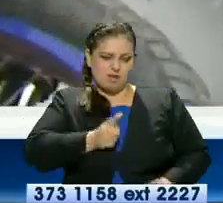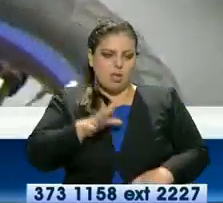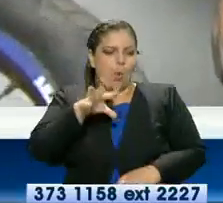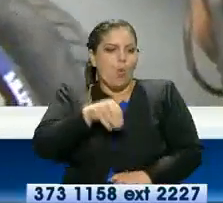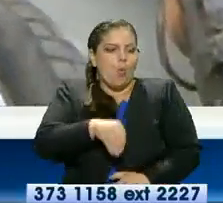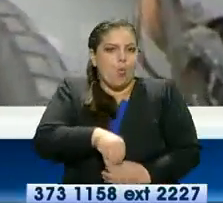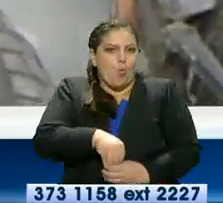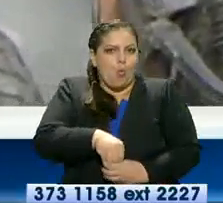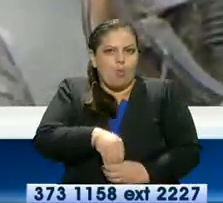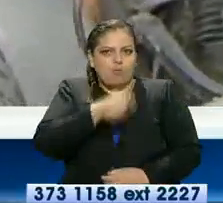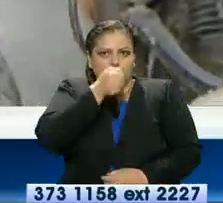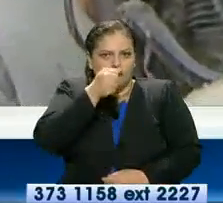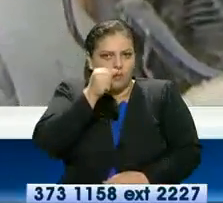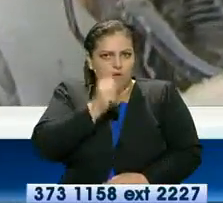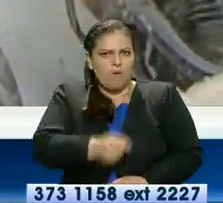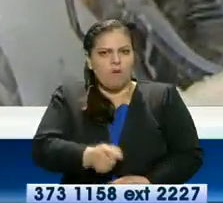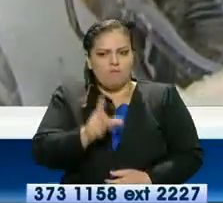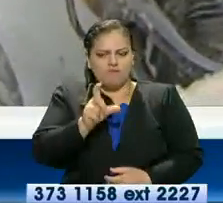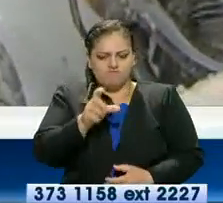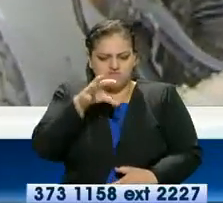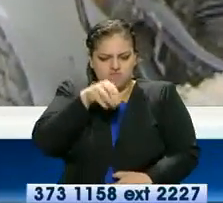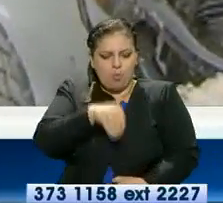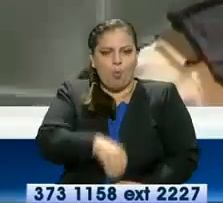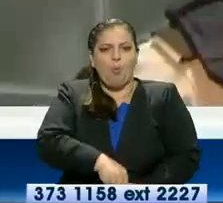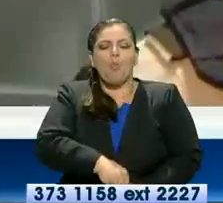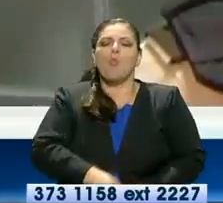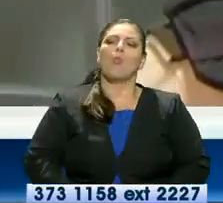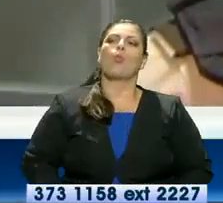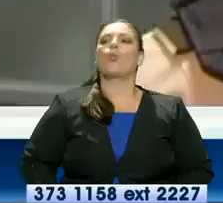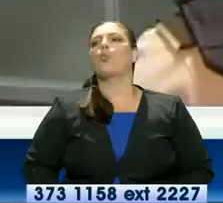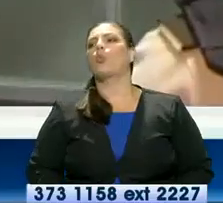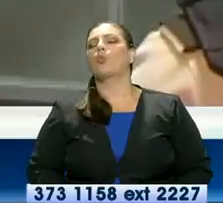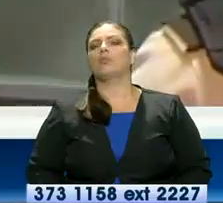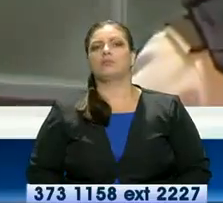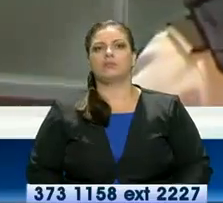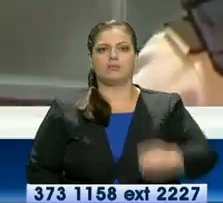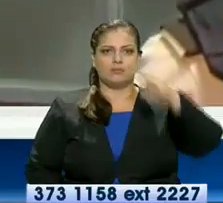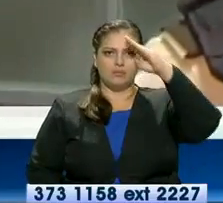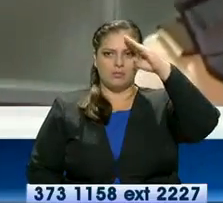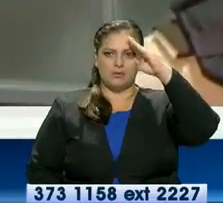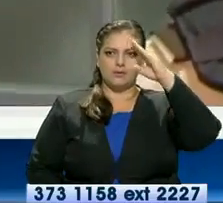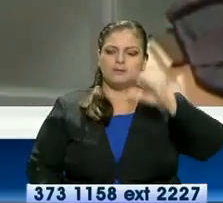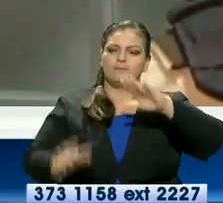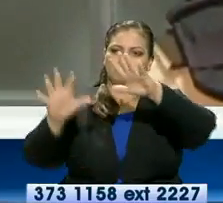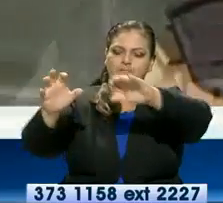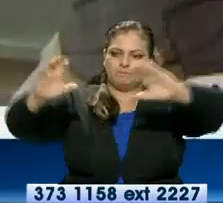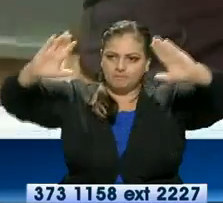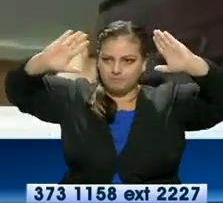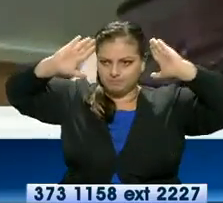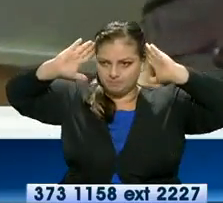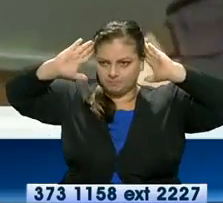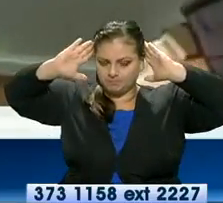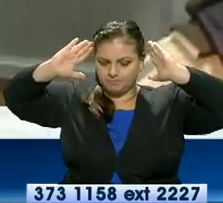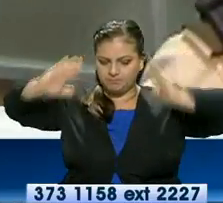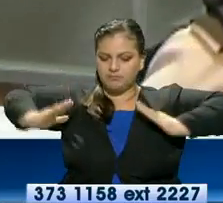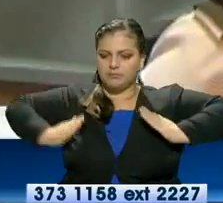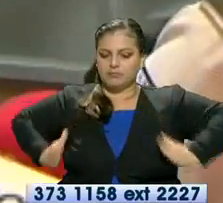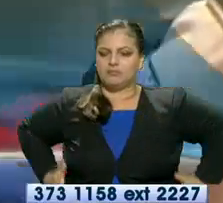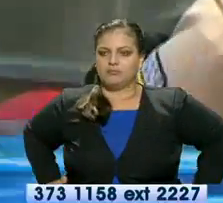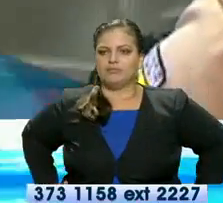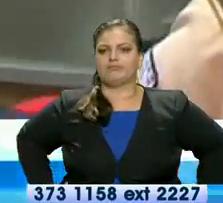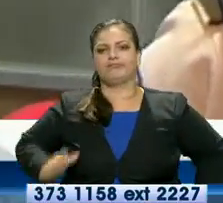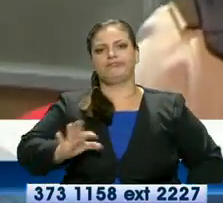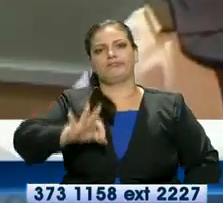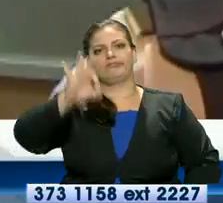seguir para verificar el pesaje de la misma y seguir con el trámite normal. En las calles Roberto